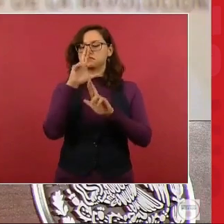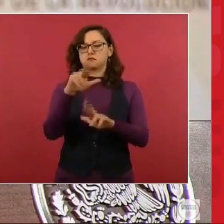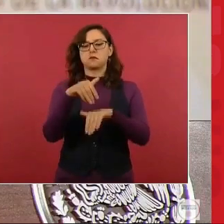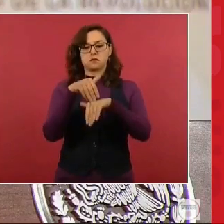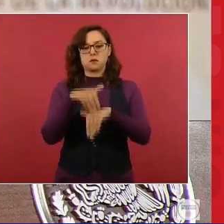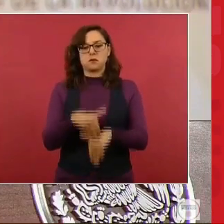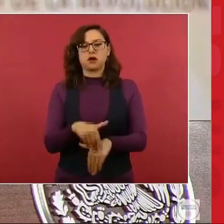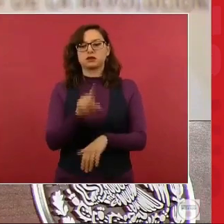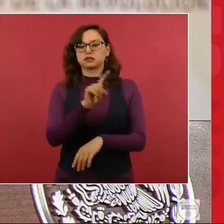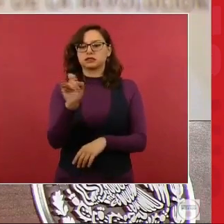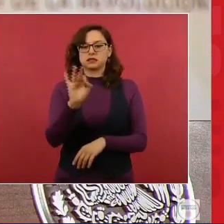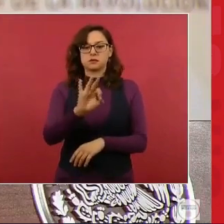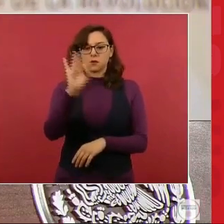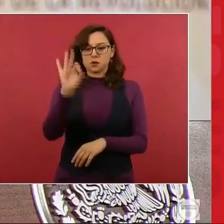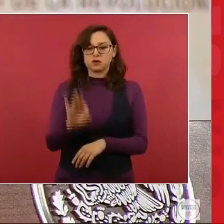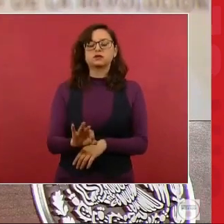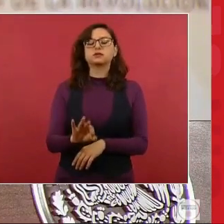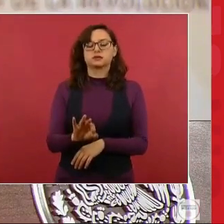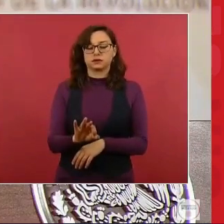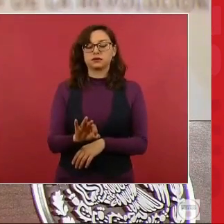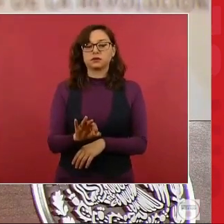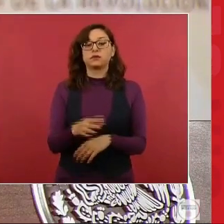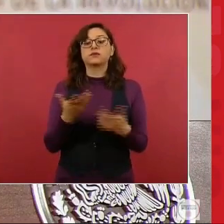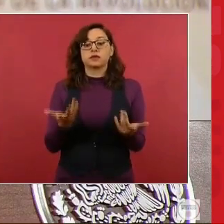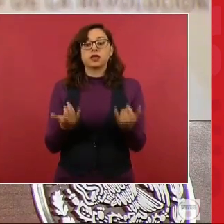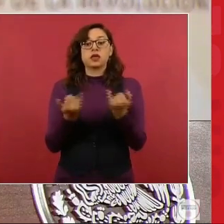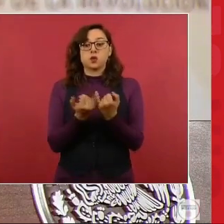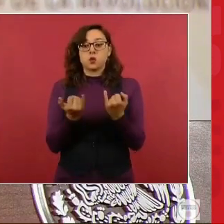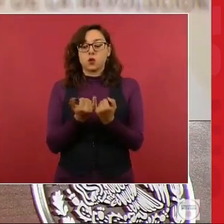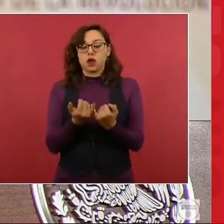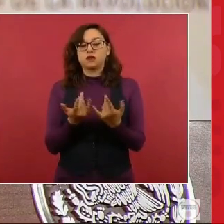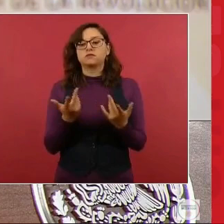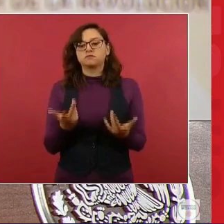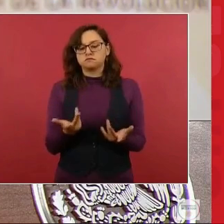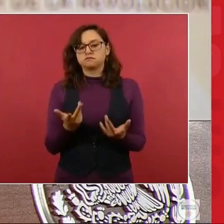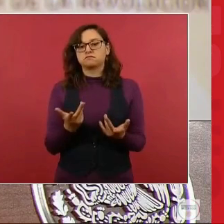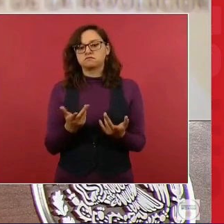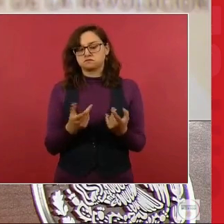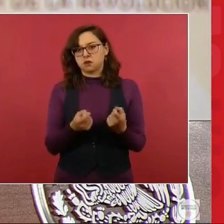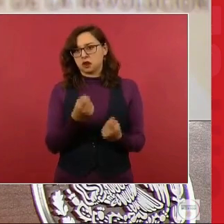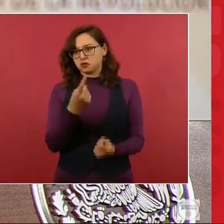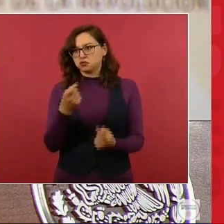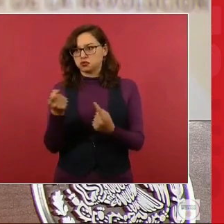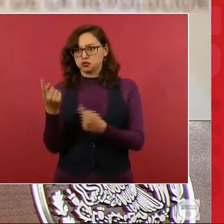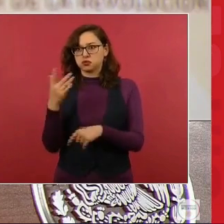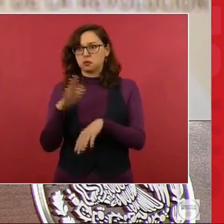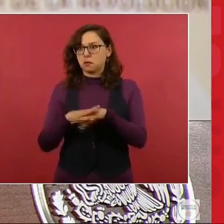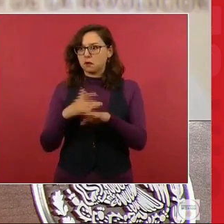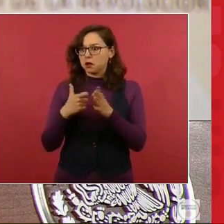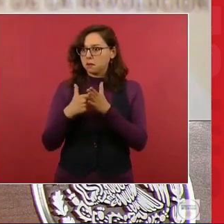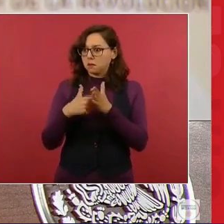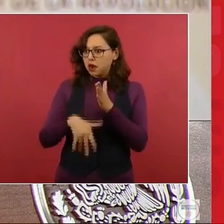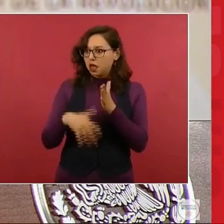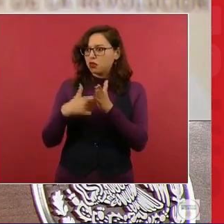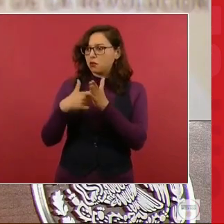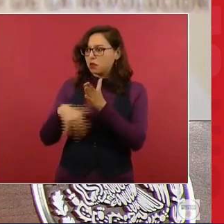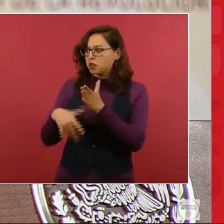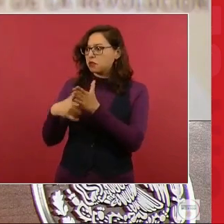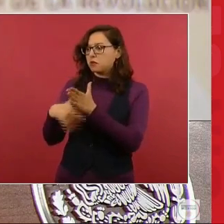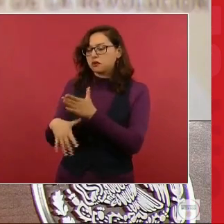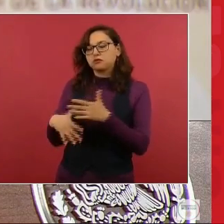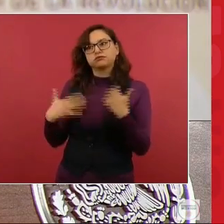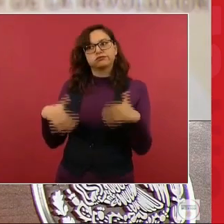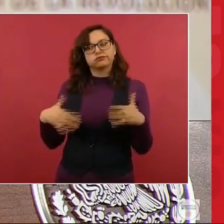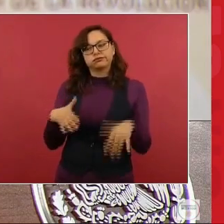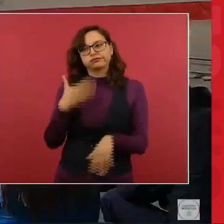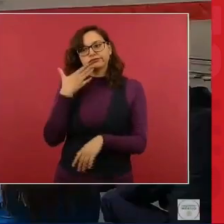respetando los precios máximos y también, como mencionamos, algunos cuantos dando por abajo de este precio máximo. Y